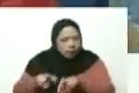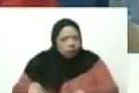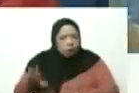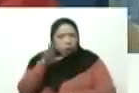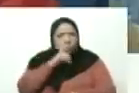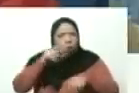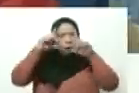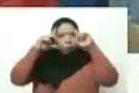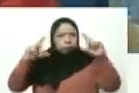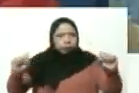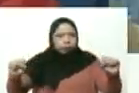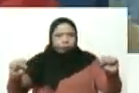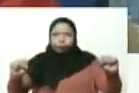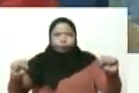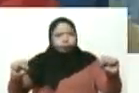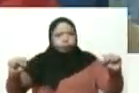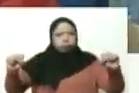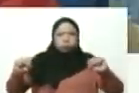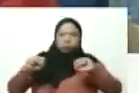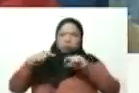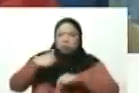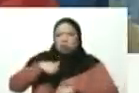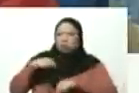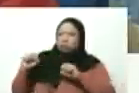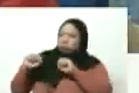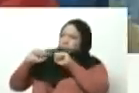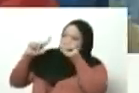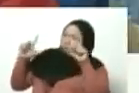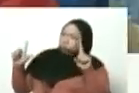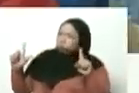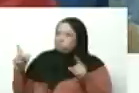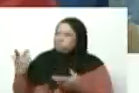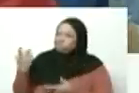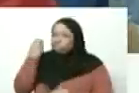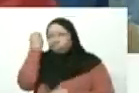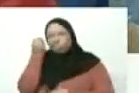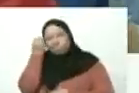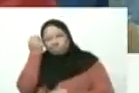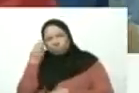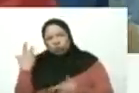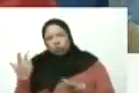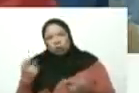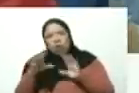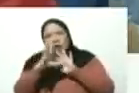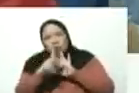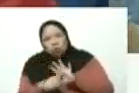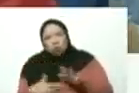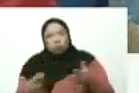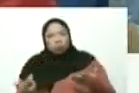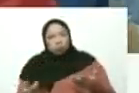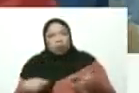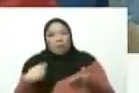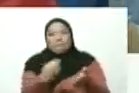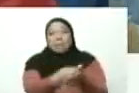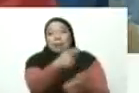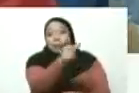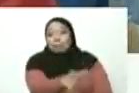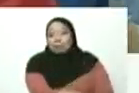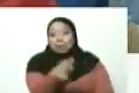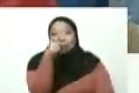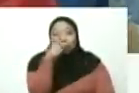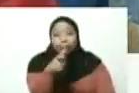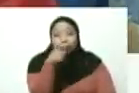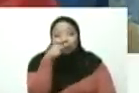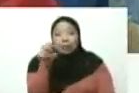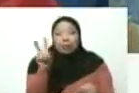que sorprender como casi todas las tramas vinculadas a corrupción delincuencia organizada